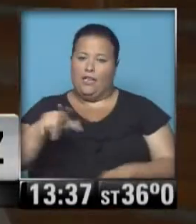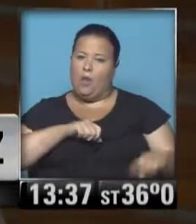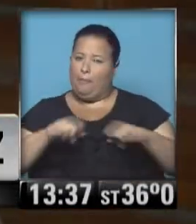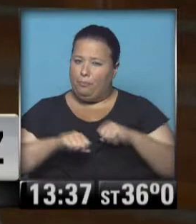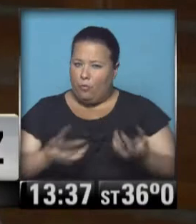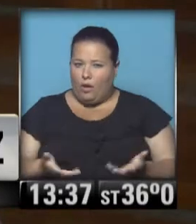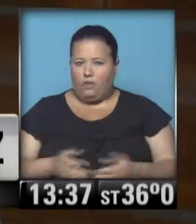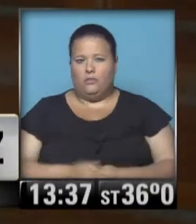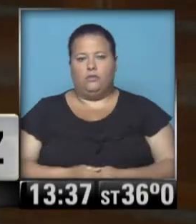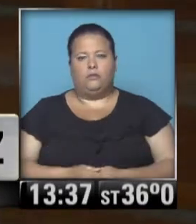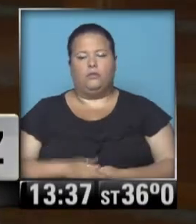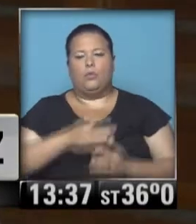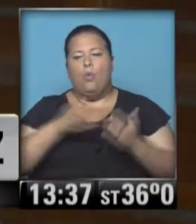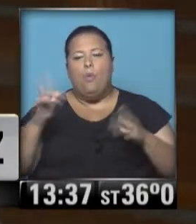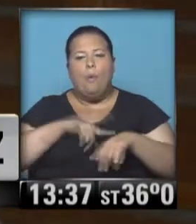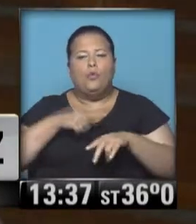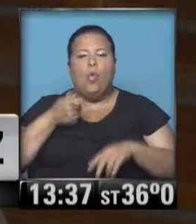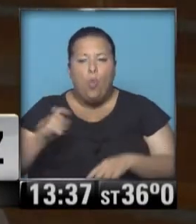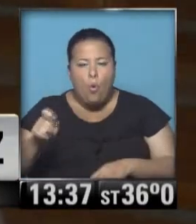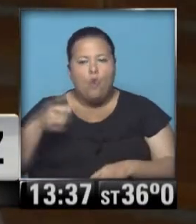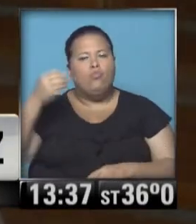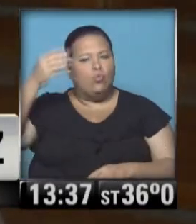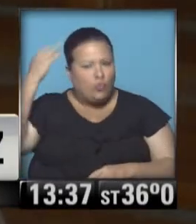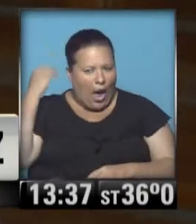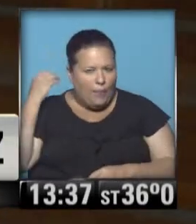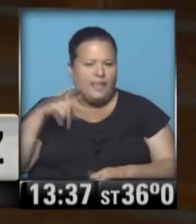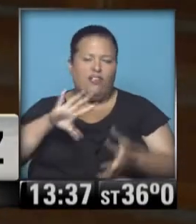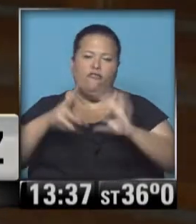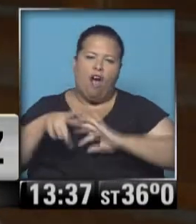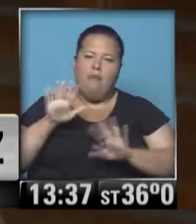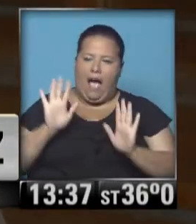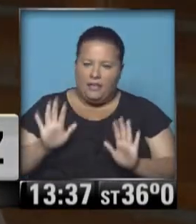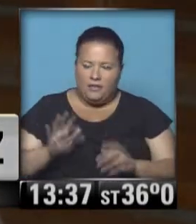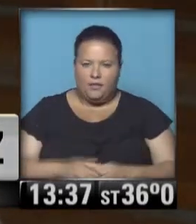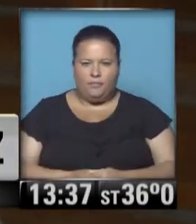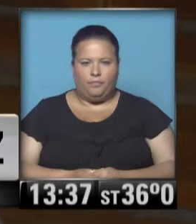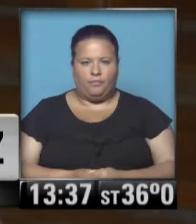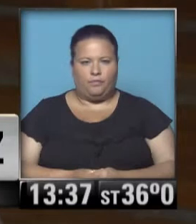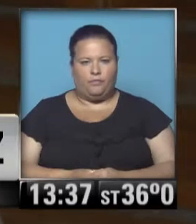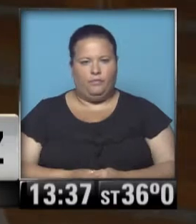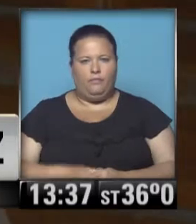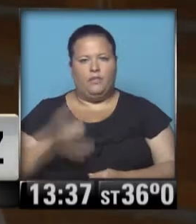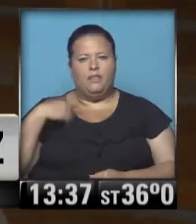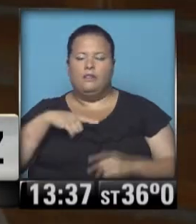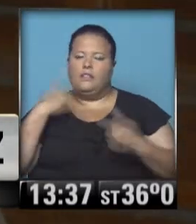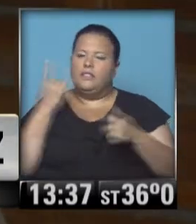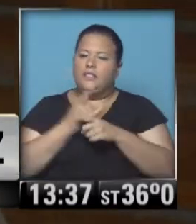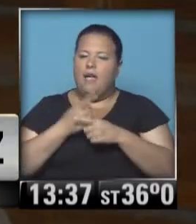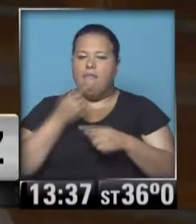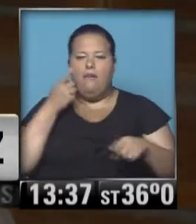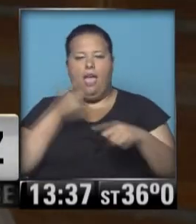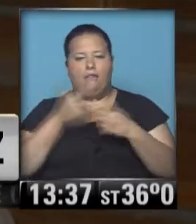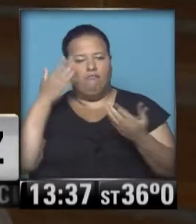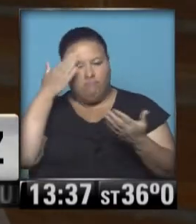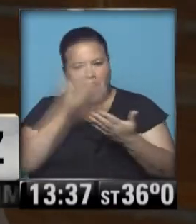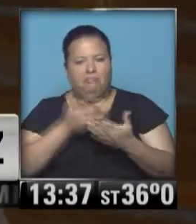provocación. A lo largo de estos juicios ha hecho en varias oportunidades este tipo de acciones. Estuvo desafiante todo el momento,